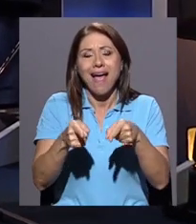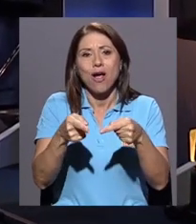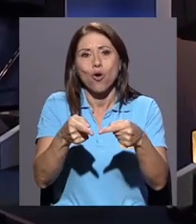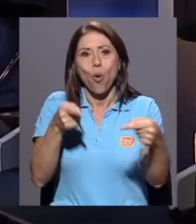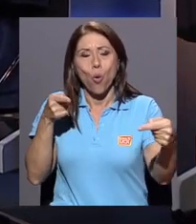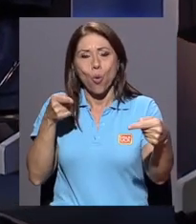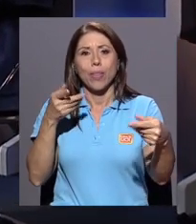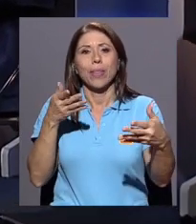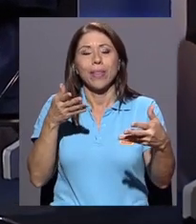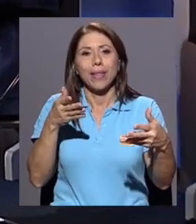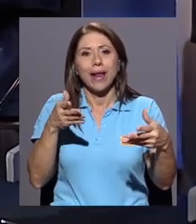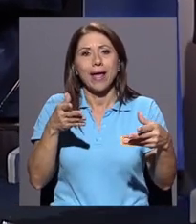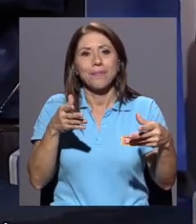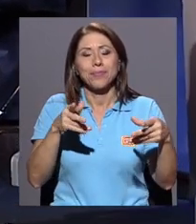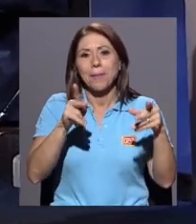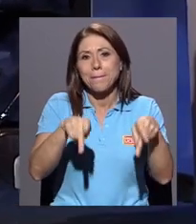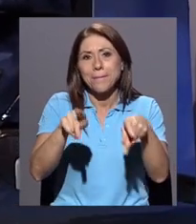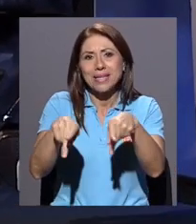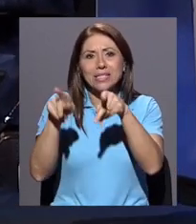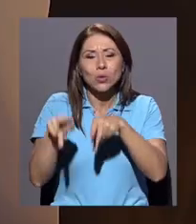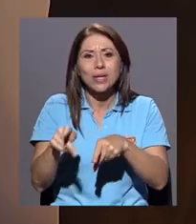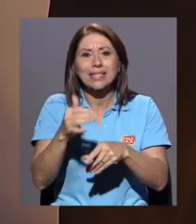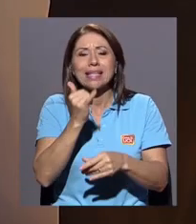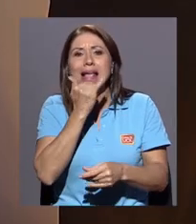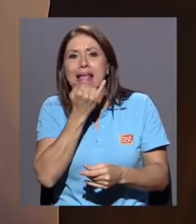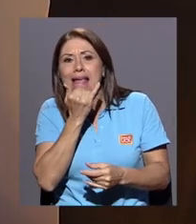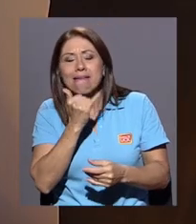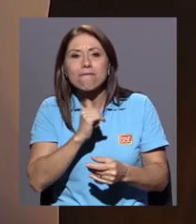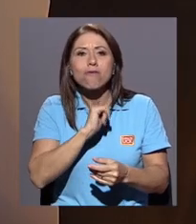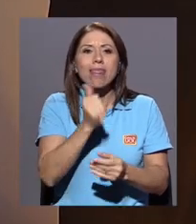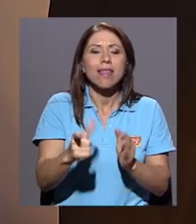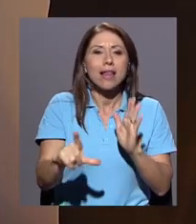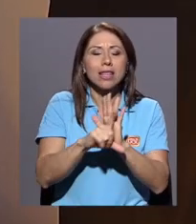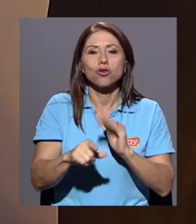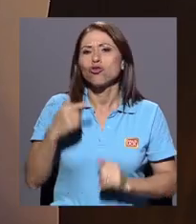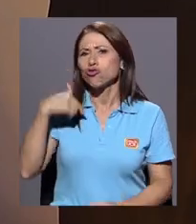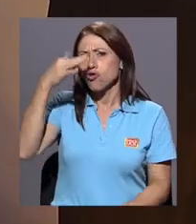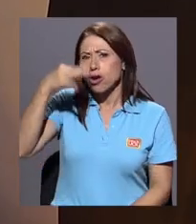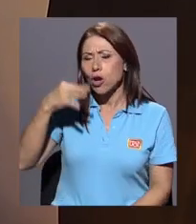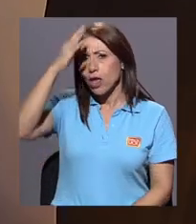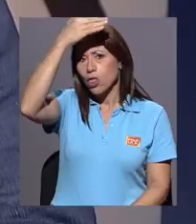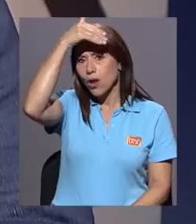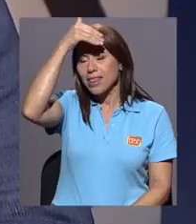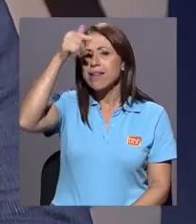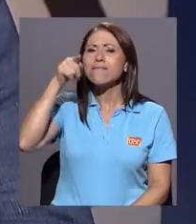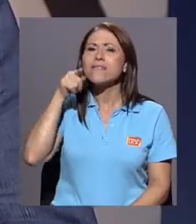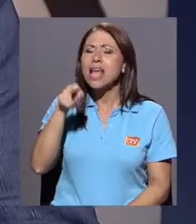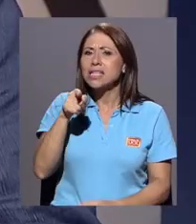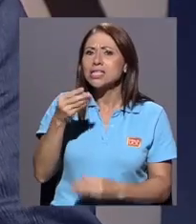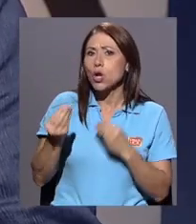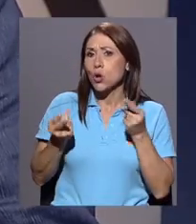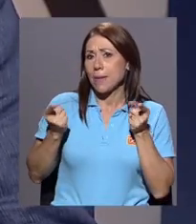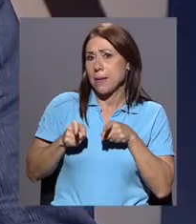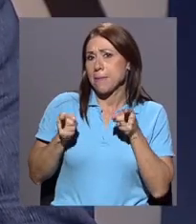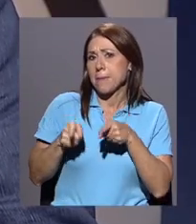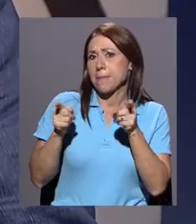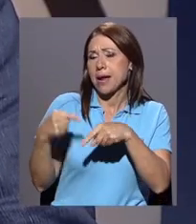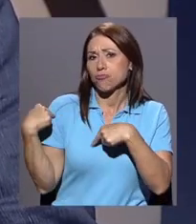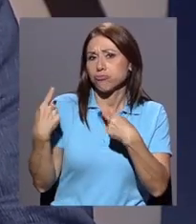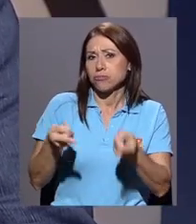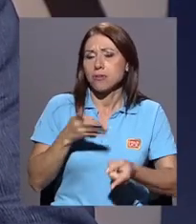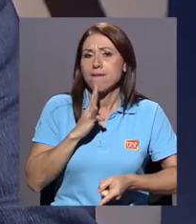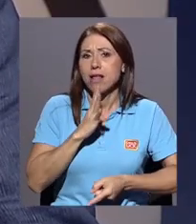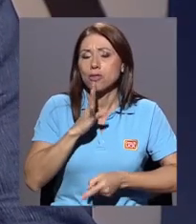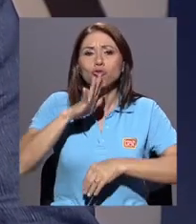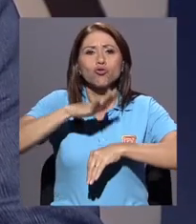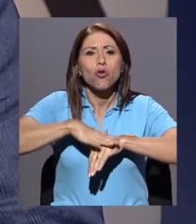contra de quienes han cometido errores y delitos. Yo creo que Donald Trump es en realidad un síntoma de esto que venimos hablando, de